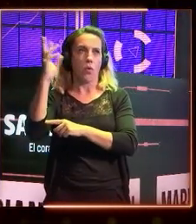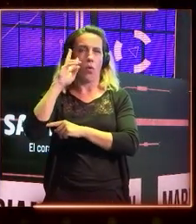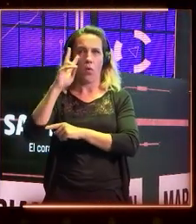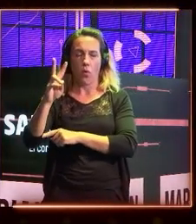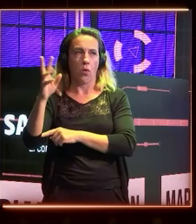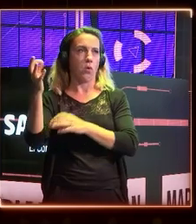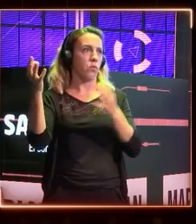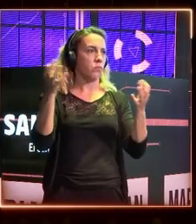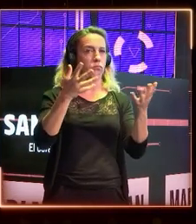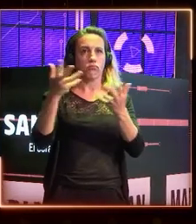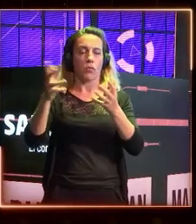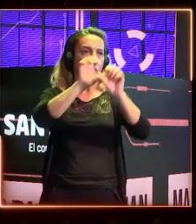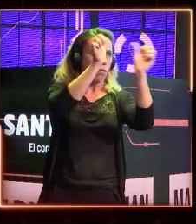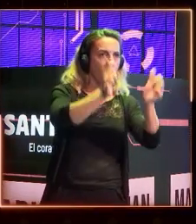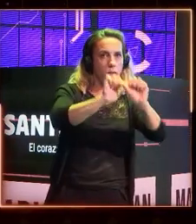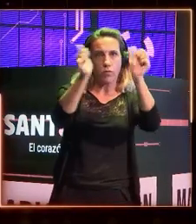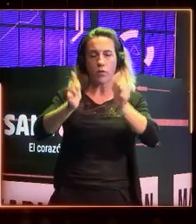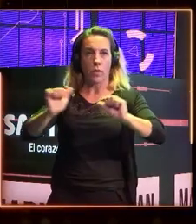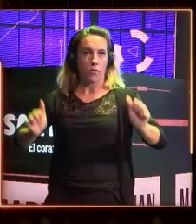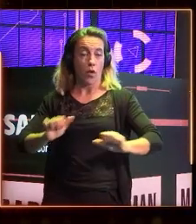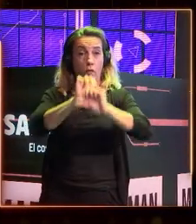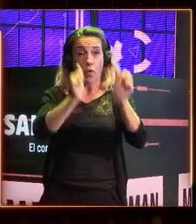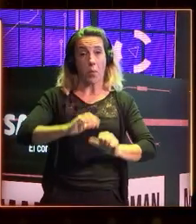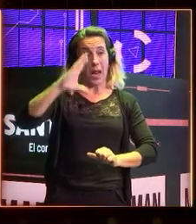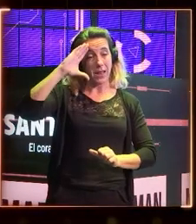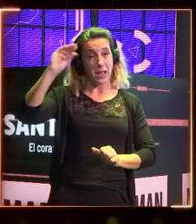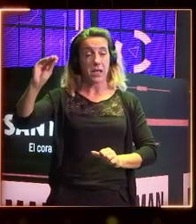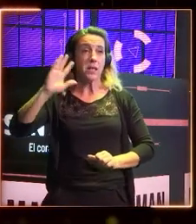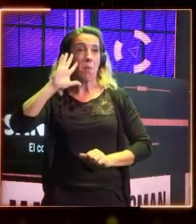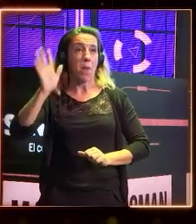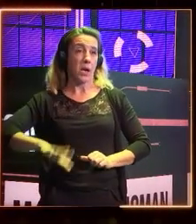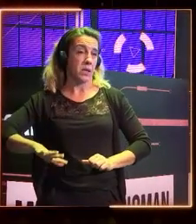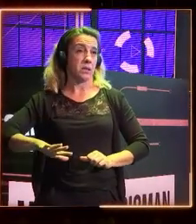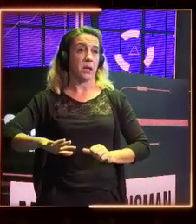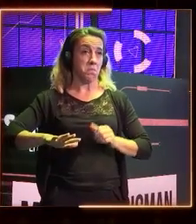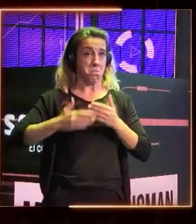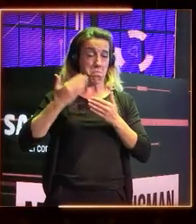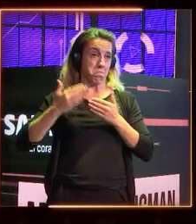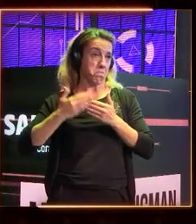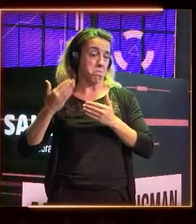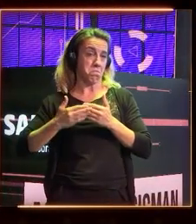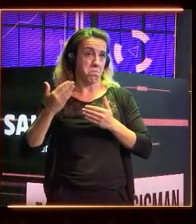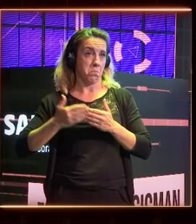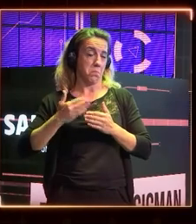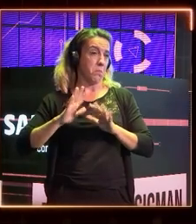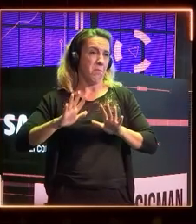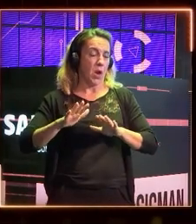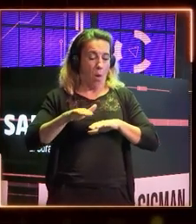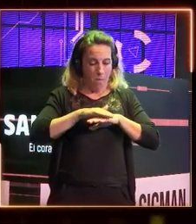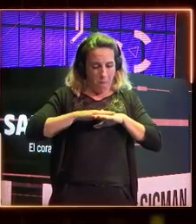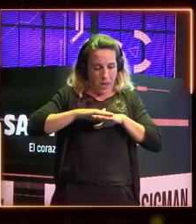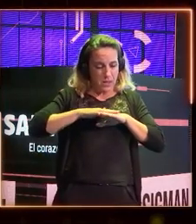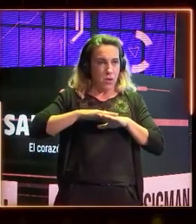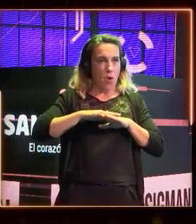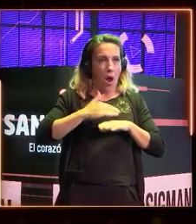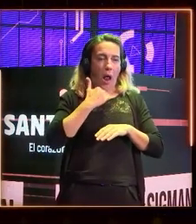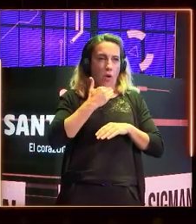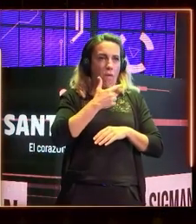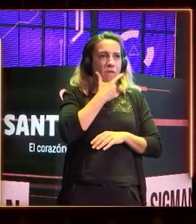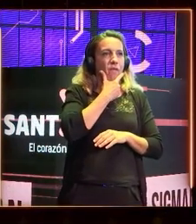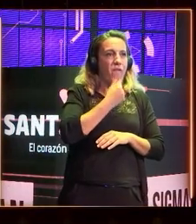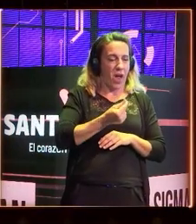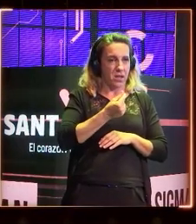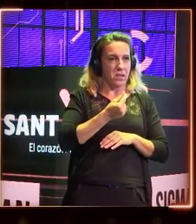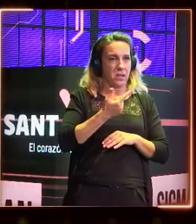pueda tener esa forma de inteligencia que parece muy sofisticada se basa en un algoritmo muy simple pero iterado en